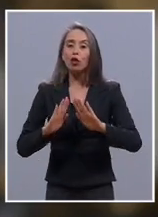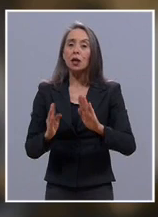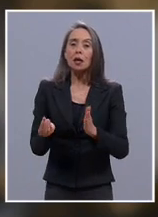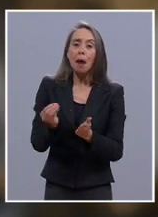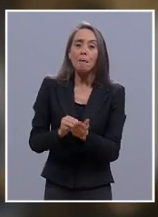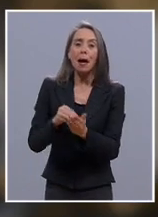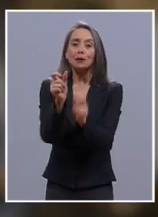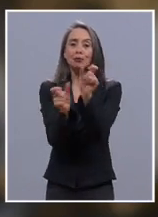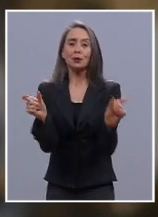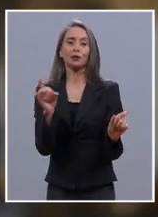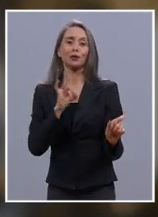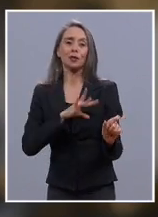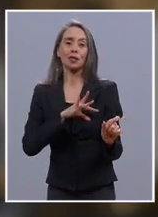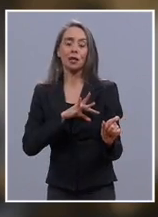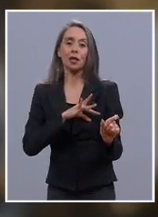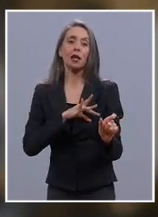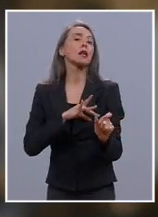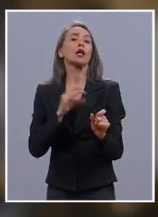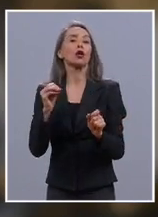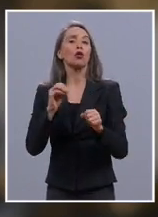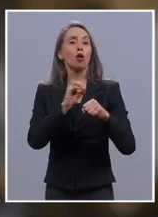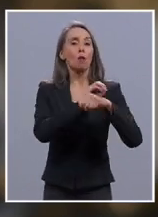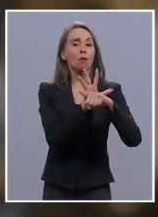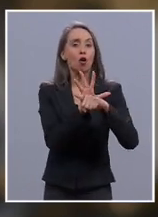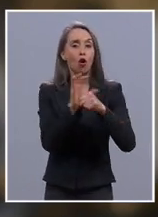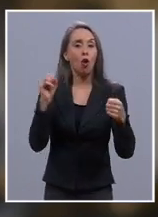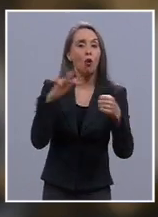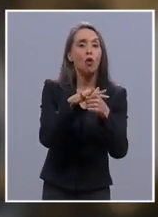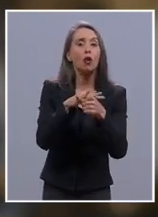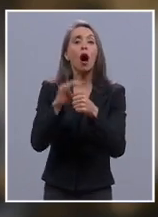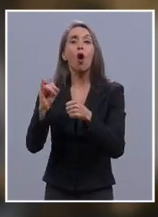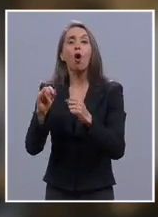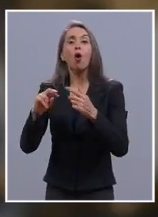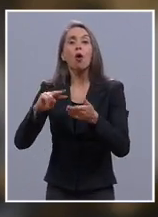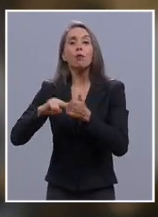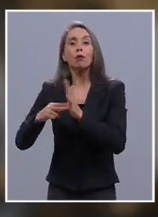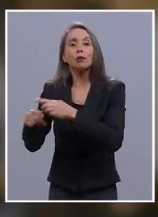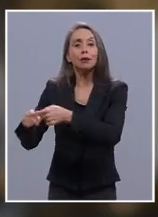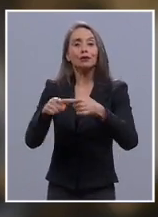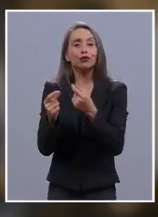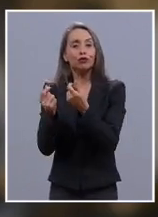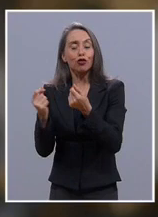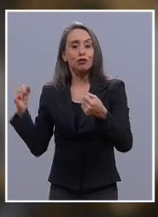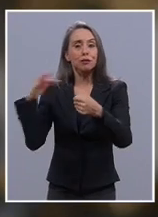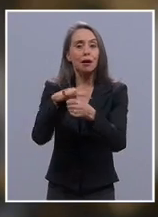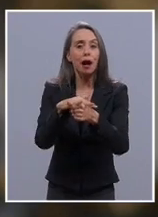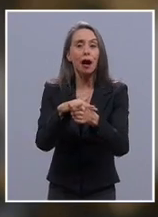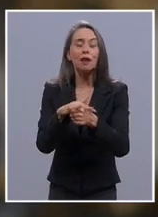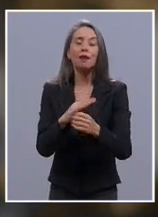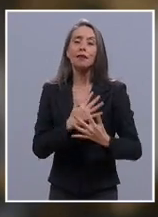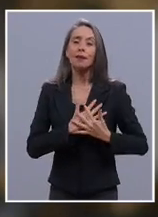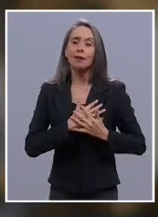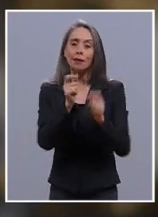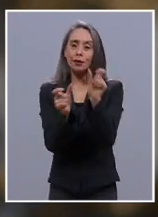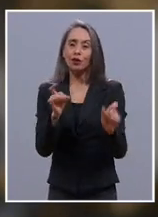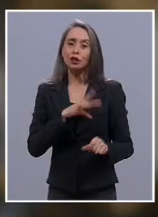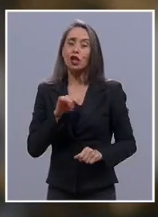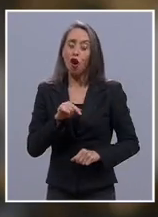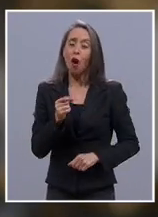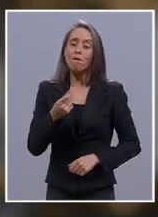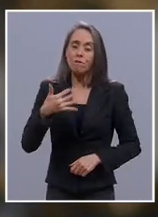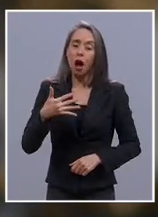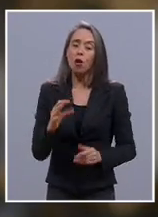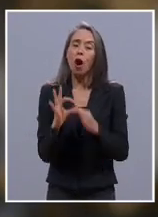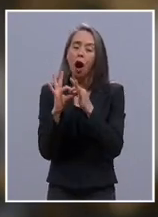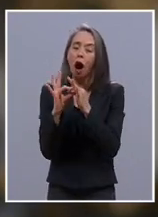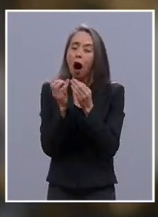más chilenos de los efectos de estas pandemias queridos compatriotas hoy quiero valorar y agradecer muy sinceramente